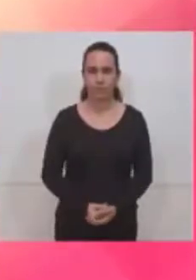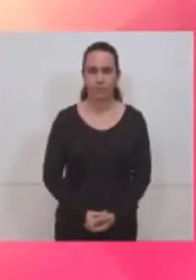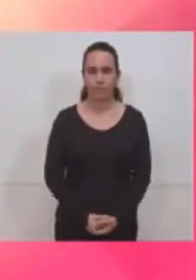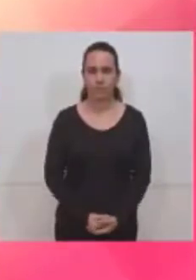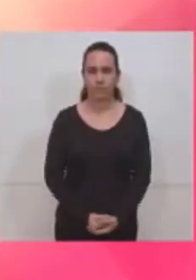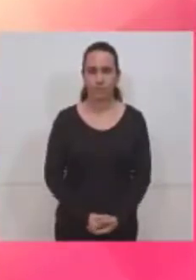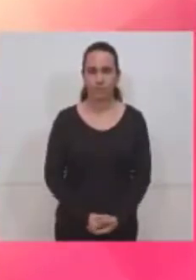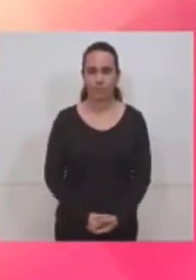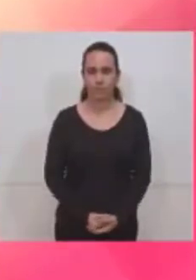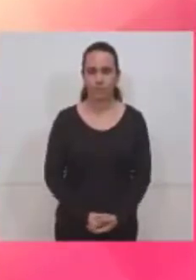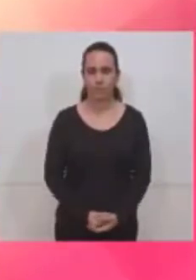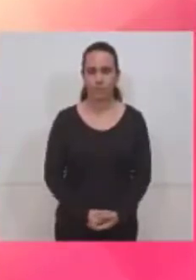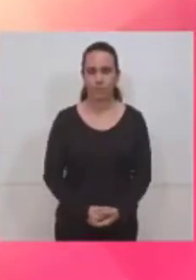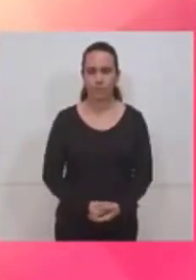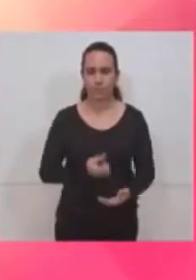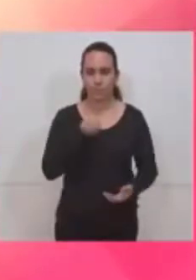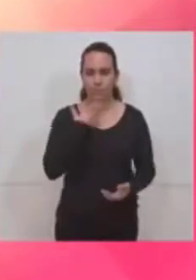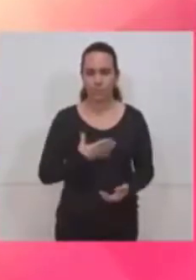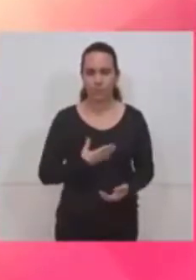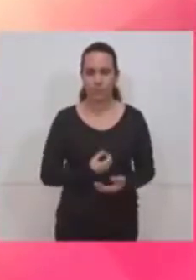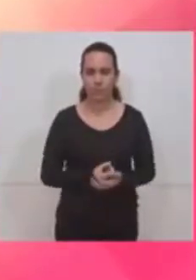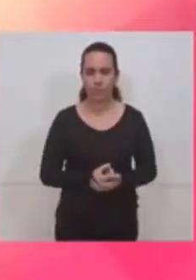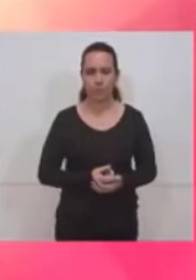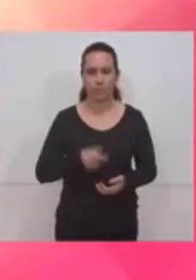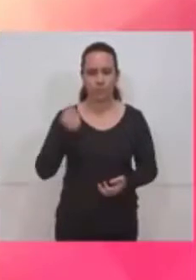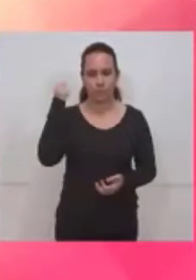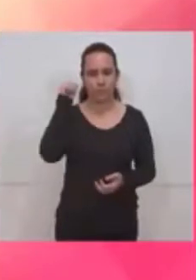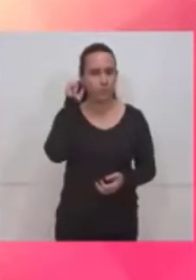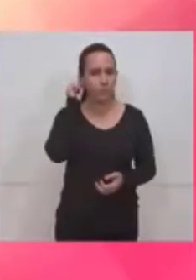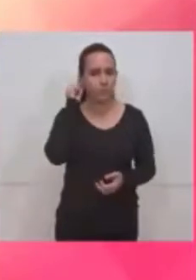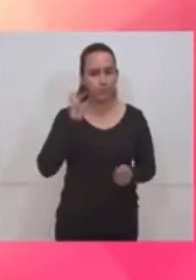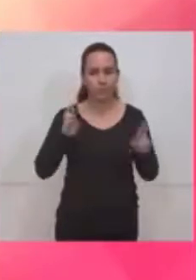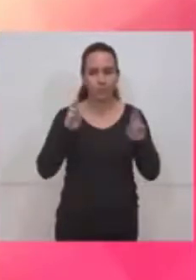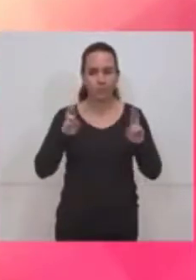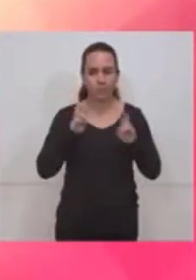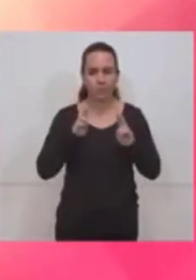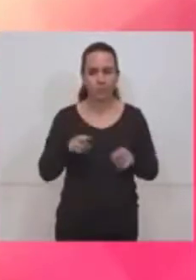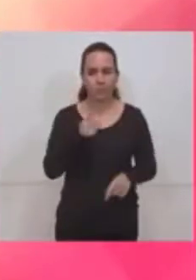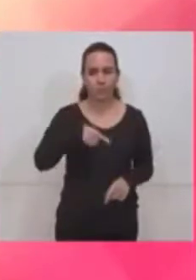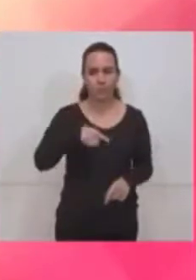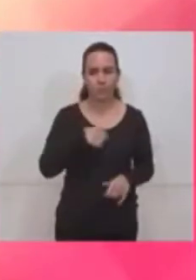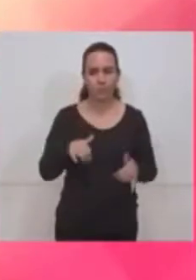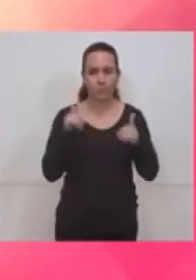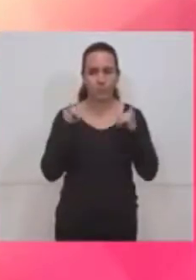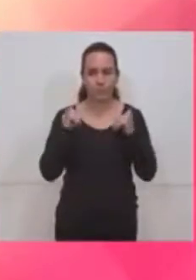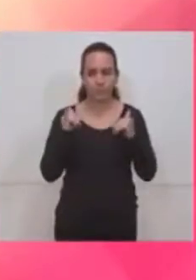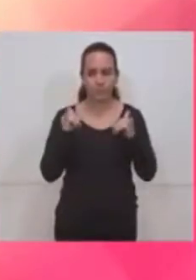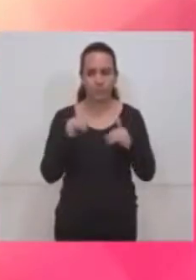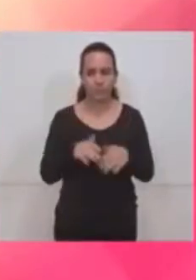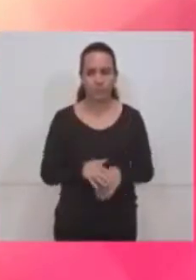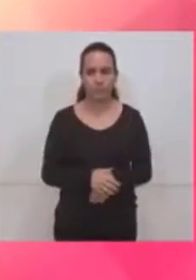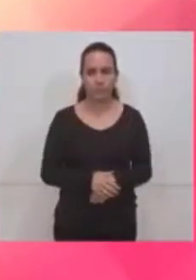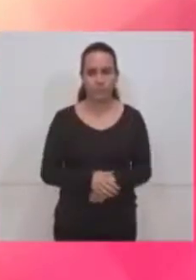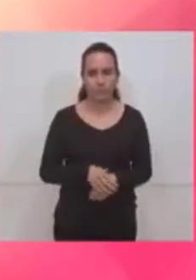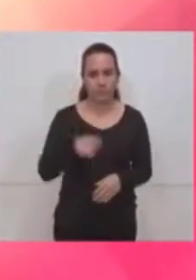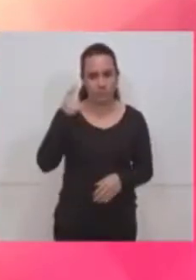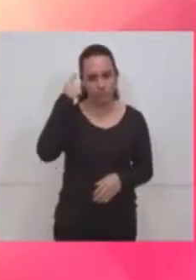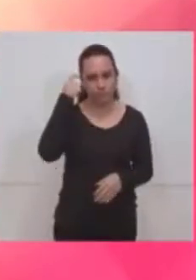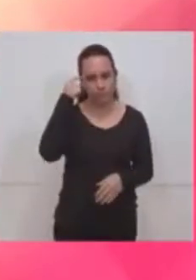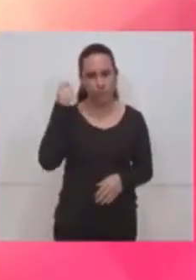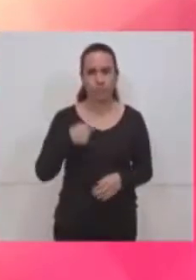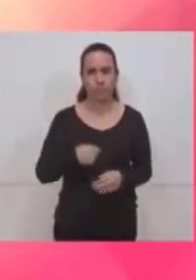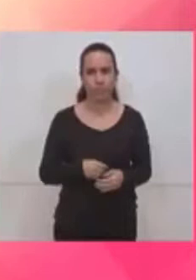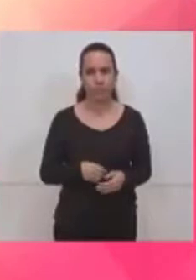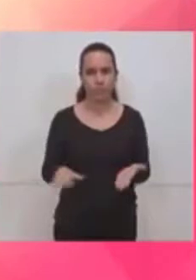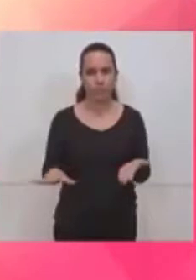Bueno, chicos, pues esperamos que os haya gustado muchísimo, que hayáis disfrutado tanto como nosotros al recordar todos estos momentos y pues nada.